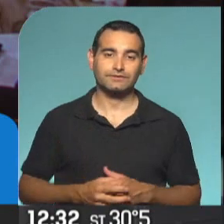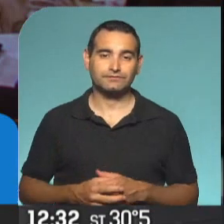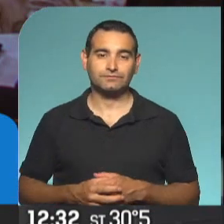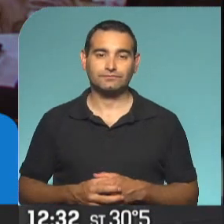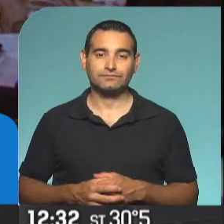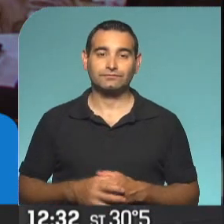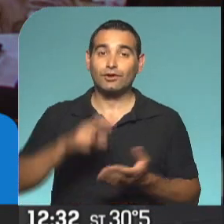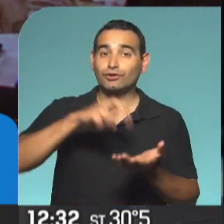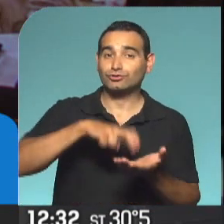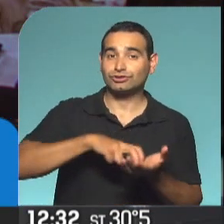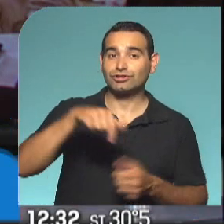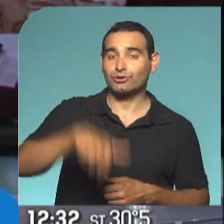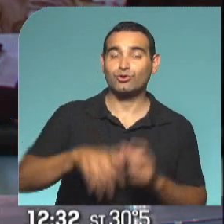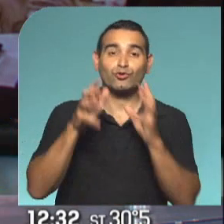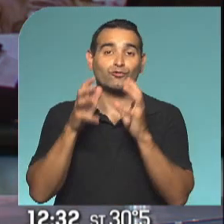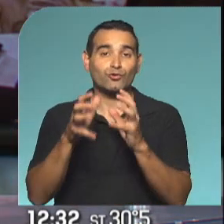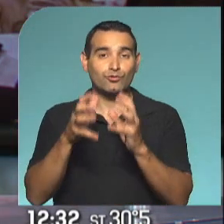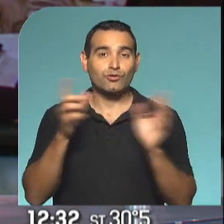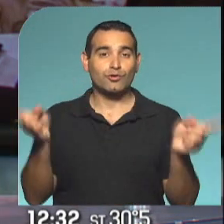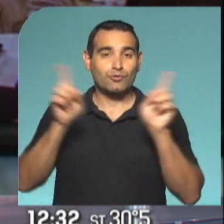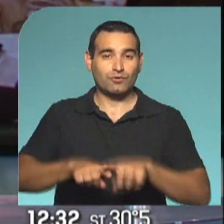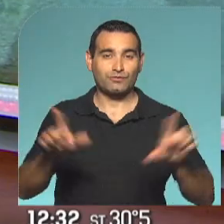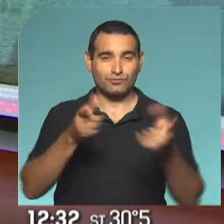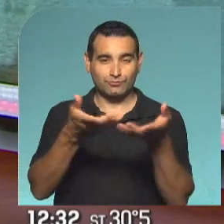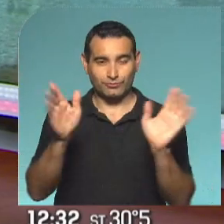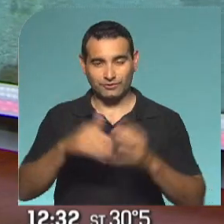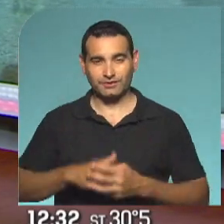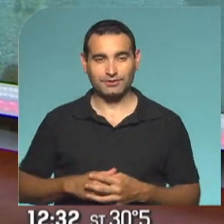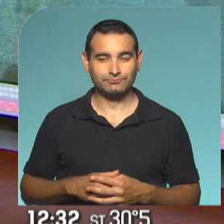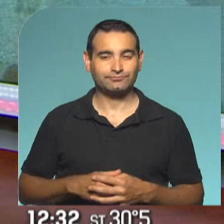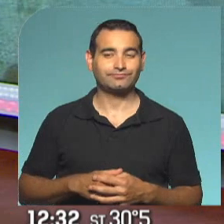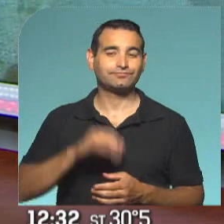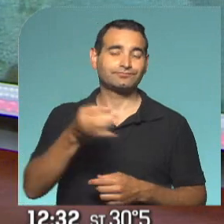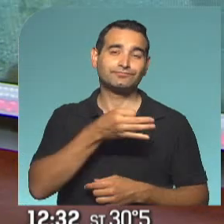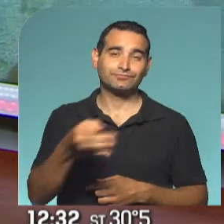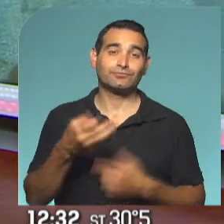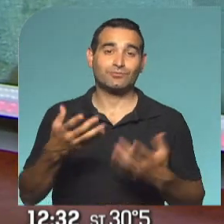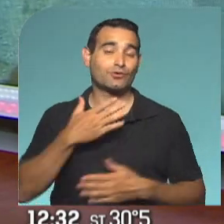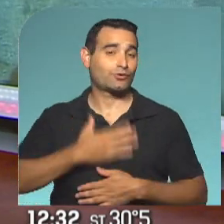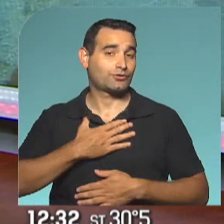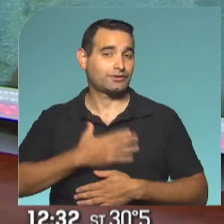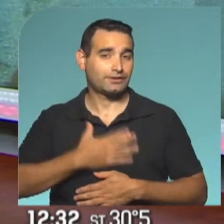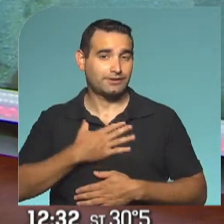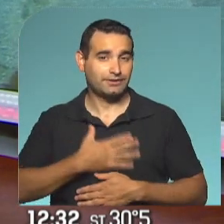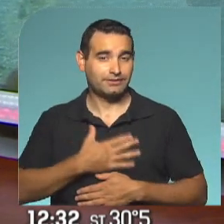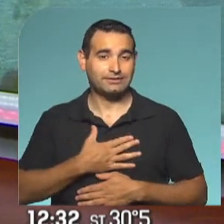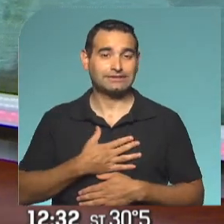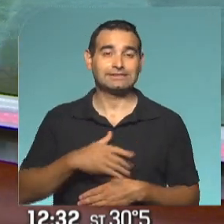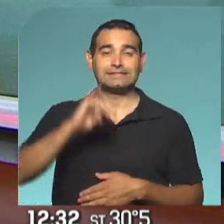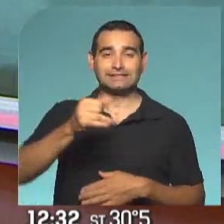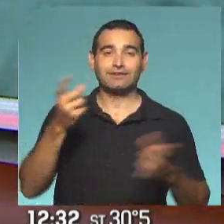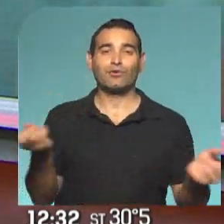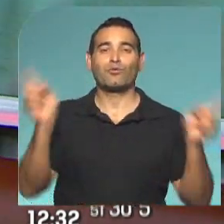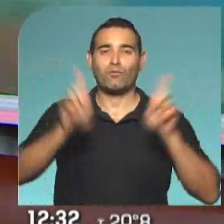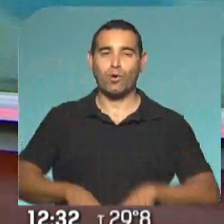Ahora con la noticia del día del fútbol que vuelve a la televisión pública. Y claro, por eso estamos más contentos que nunca, ¿eh? Porque sí,